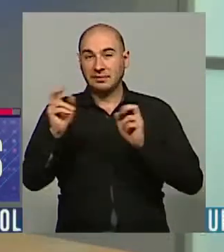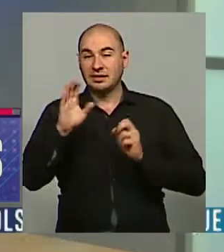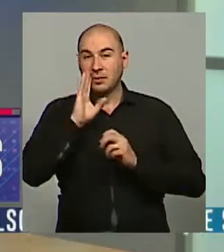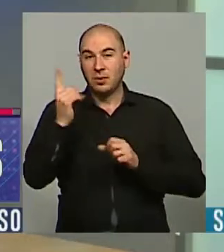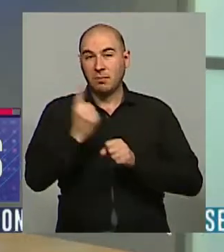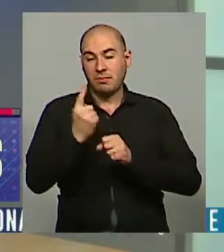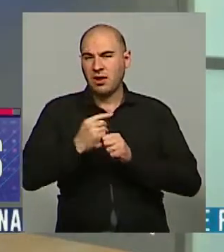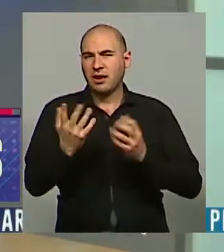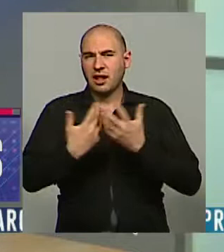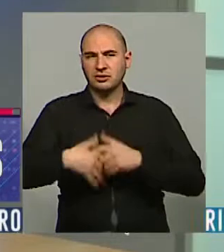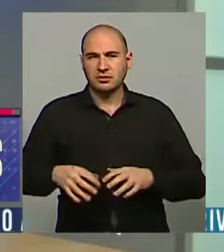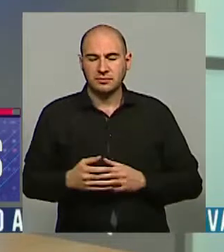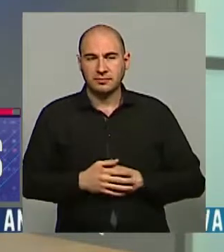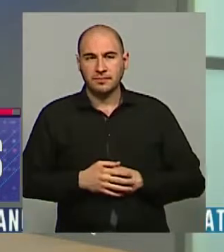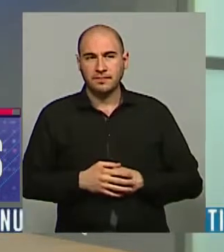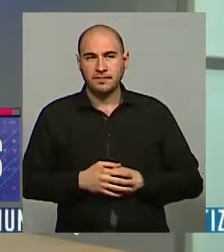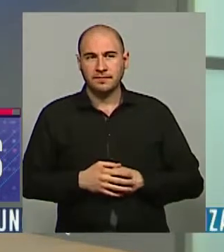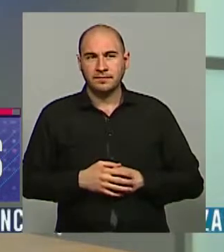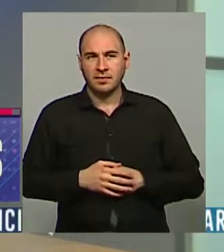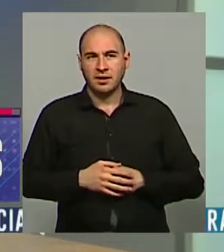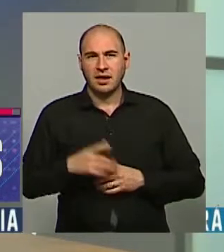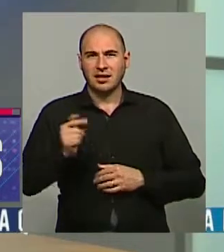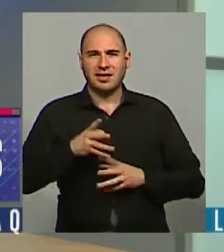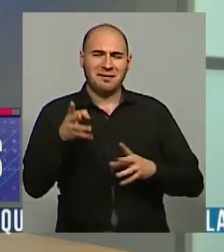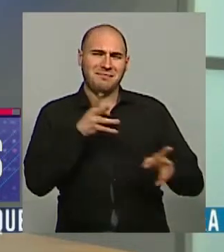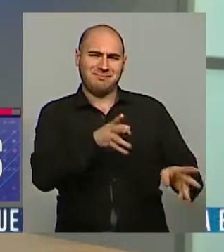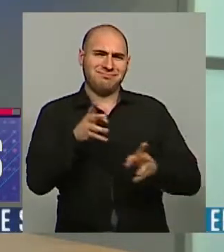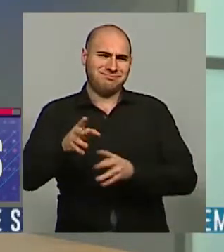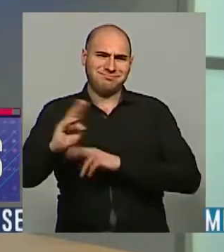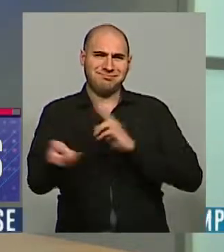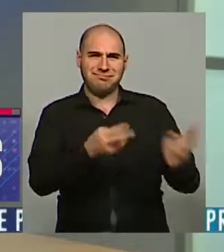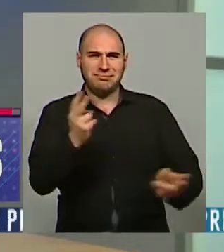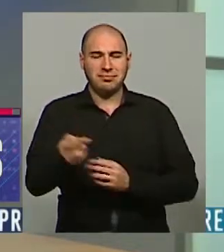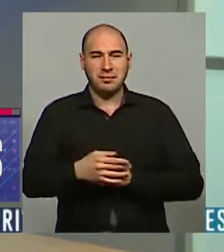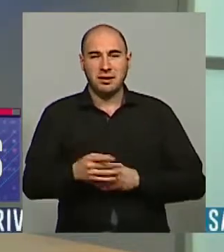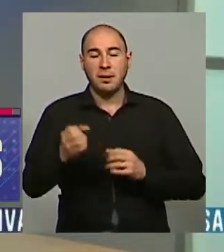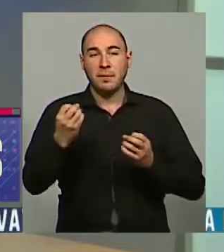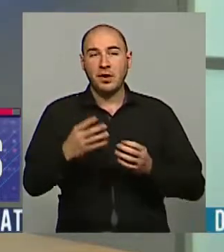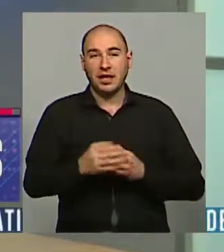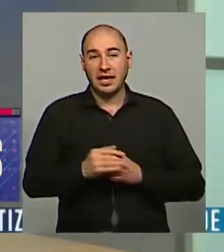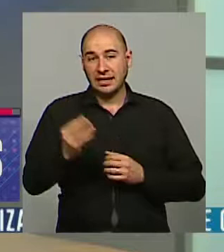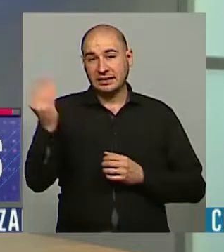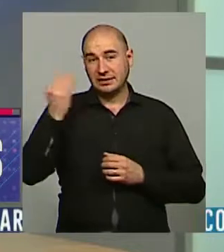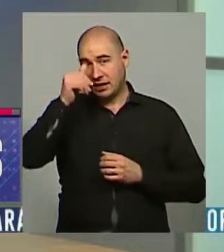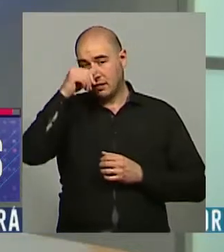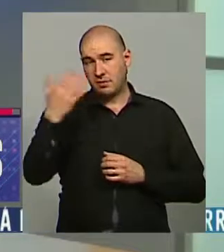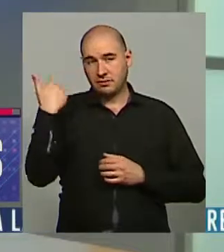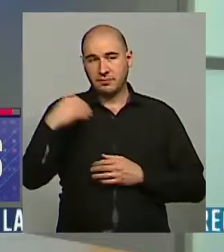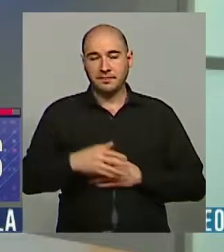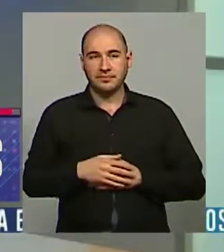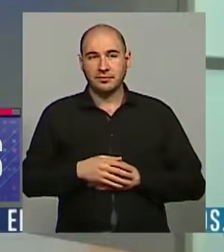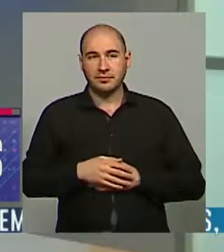primero vinculado con la masacre, sobre todo específicamente una, porque hubo el fin de semana se registraron